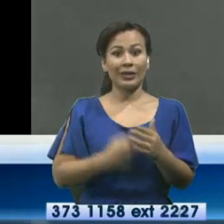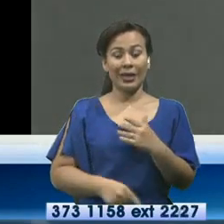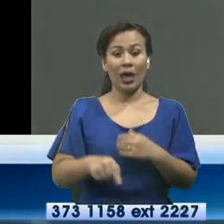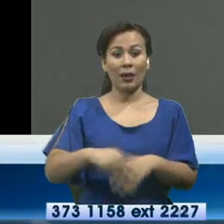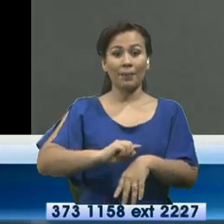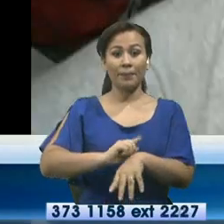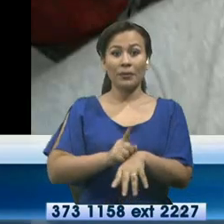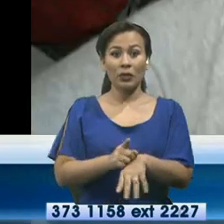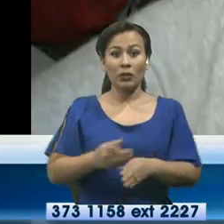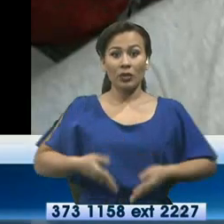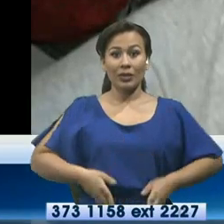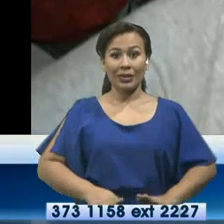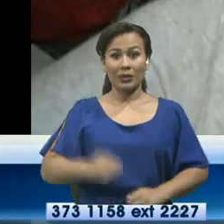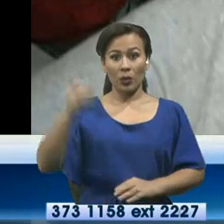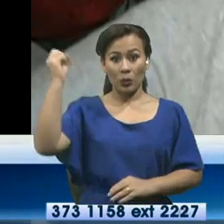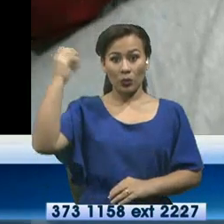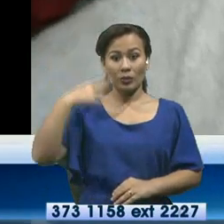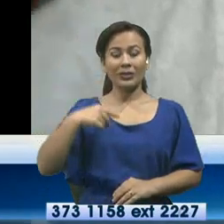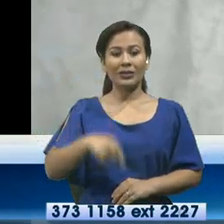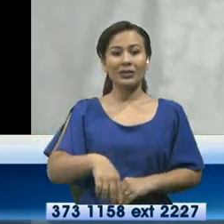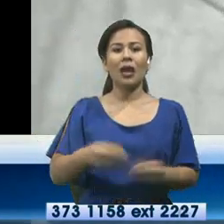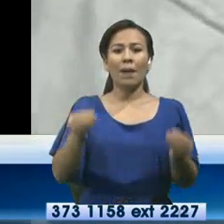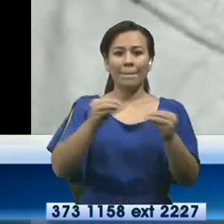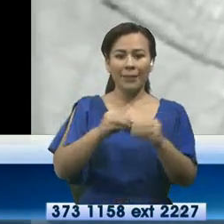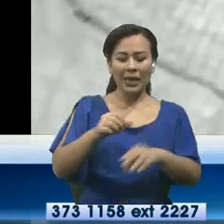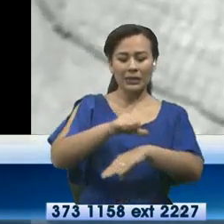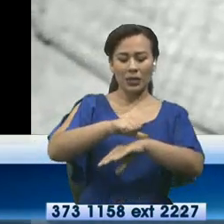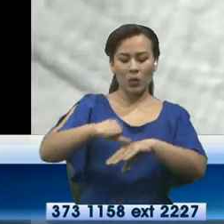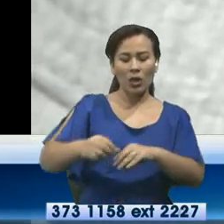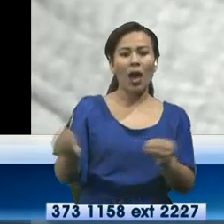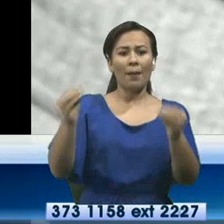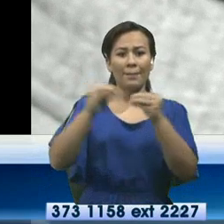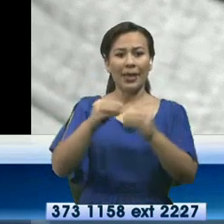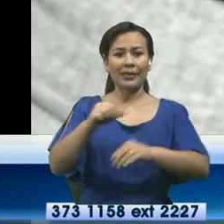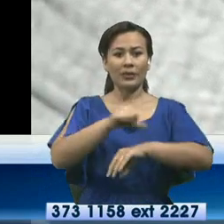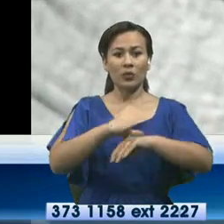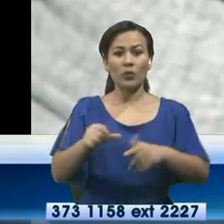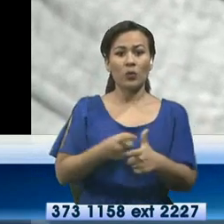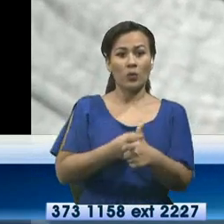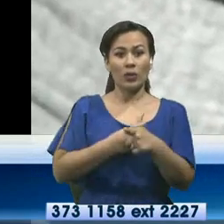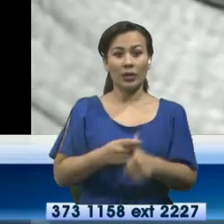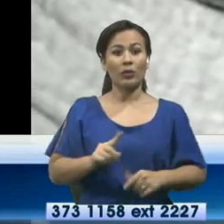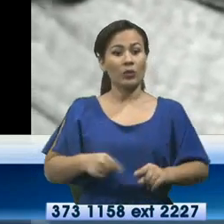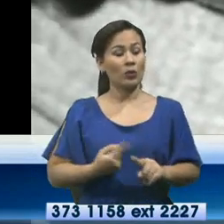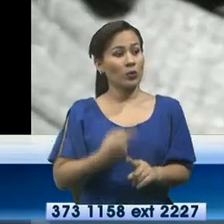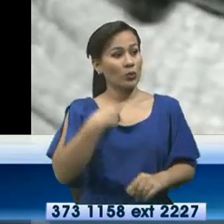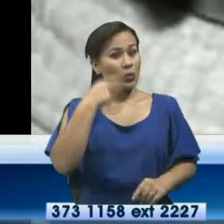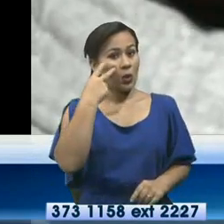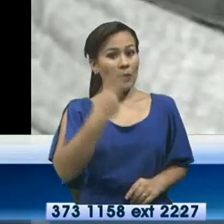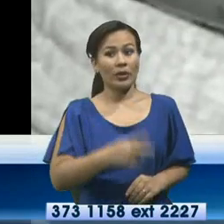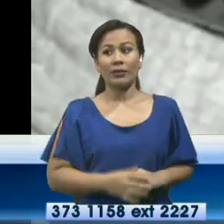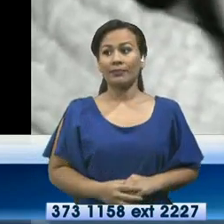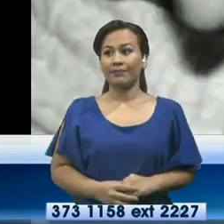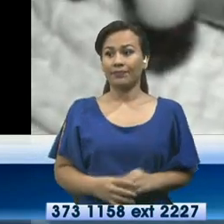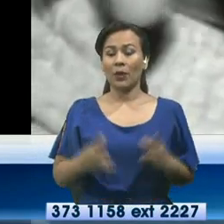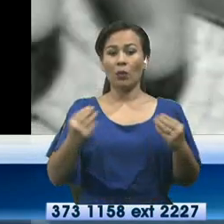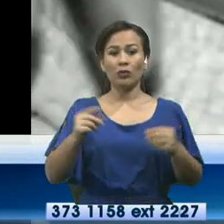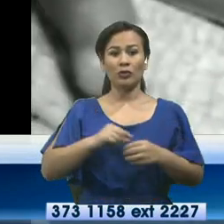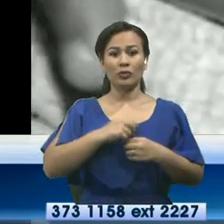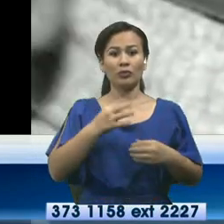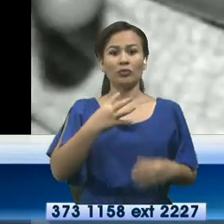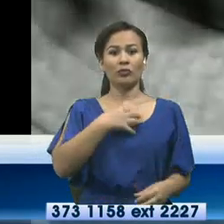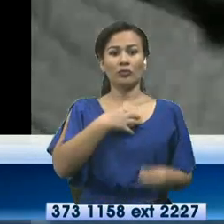minutos de haber visto la luz, tenía que ser intervenido de urgencia. Y cuando lo vi incubado con un poco de cable que